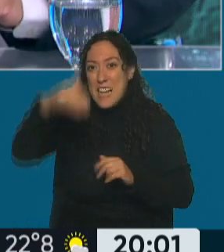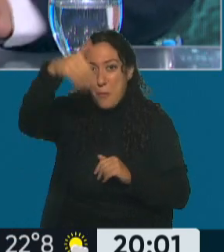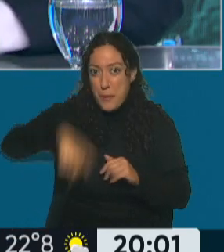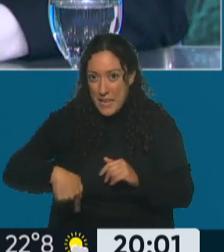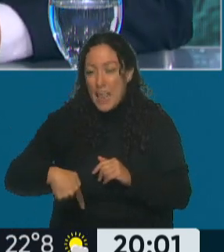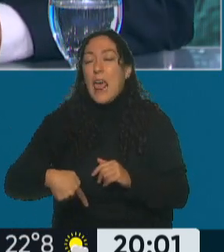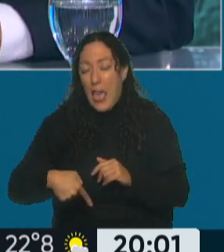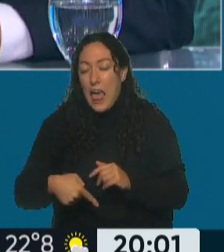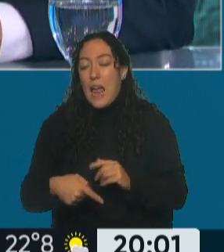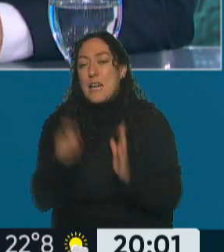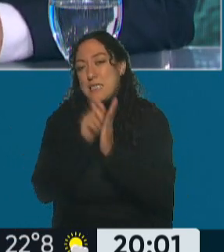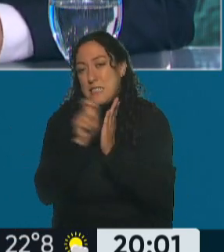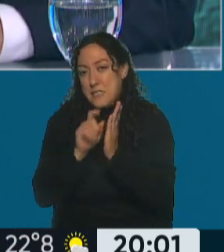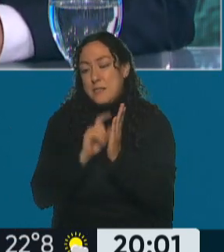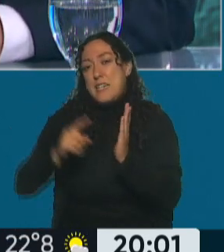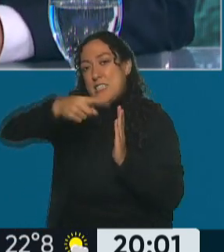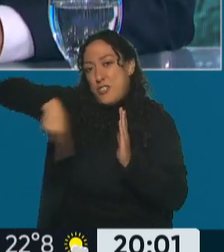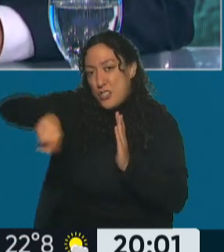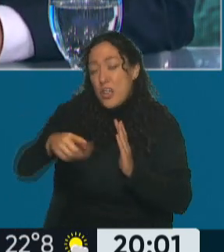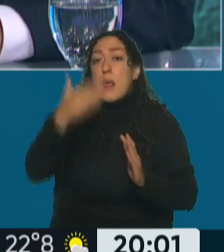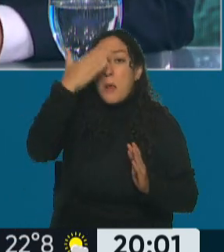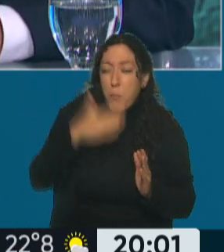seguramente cuando conozcamos el documento de